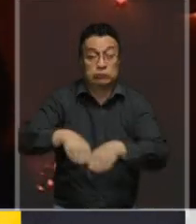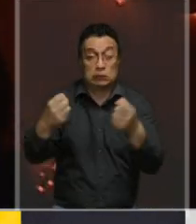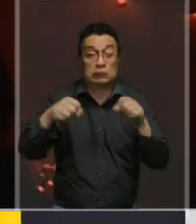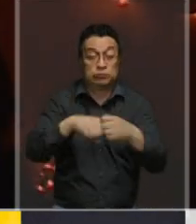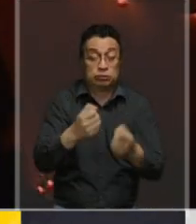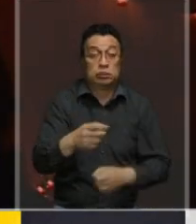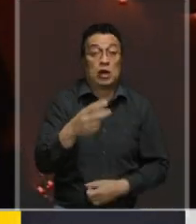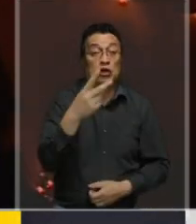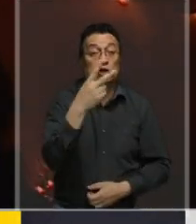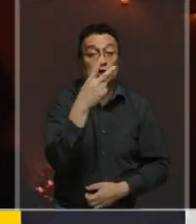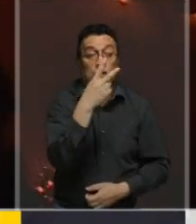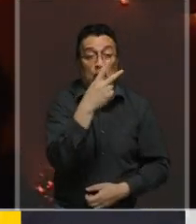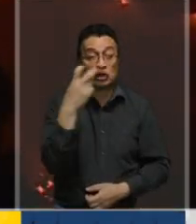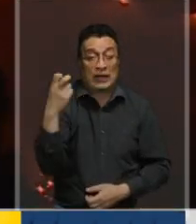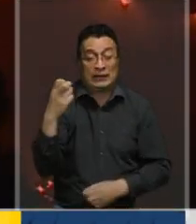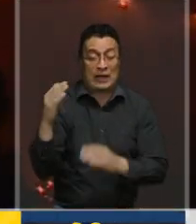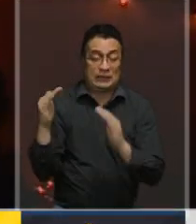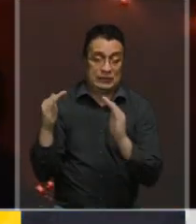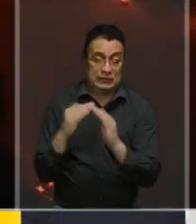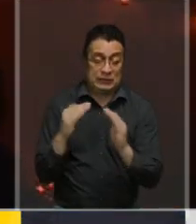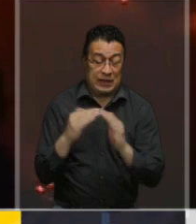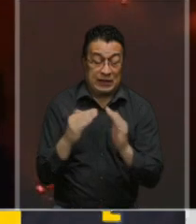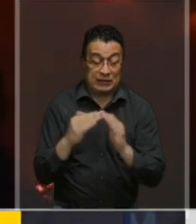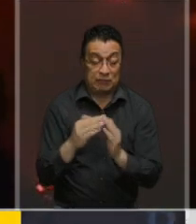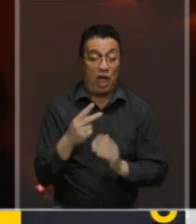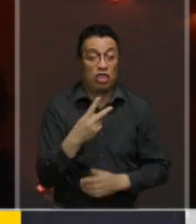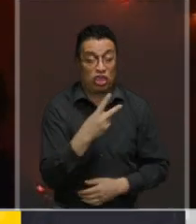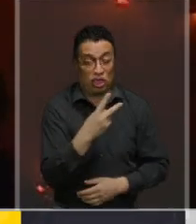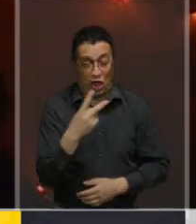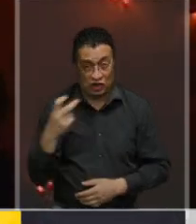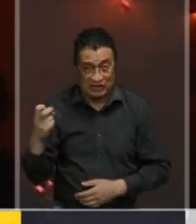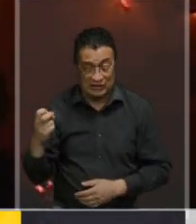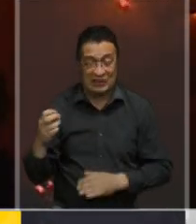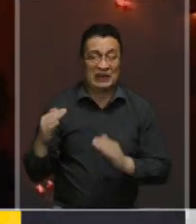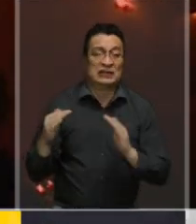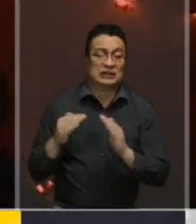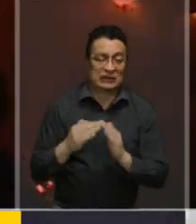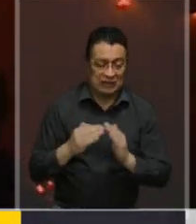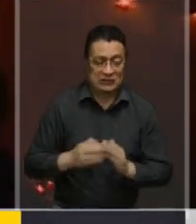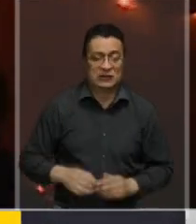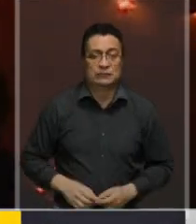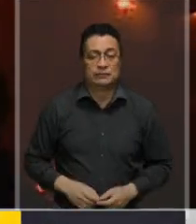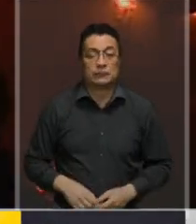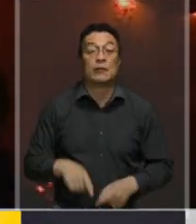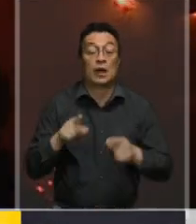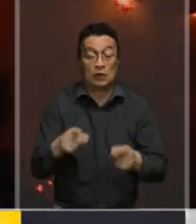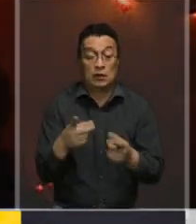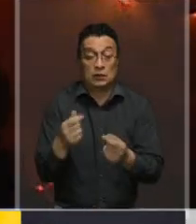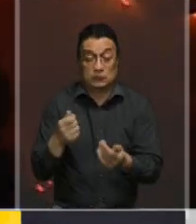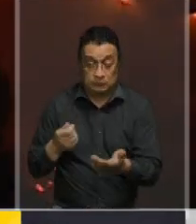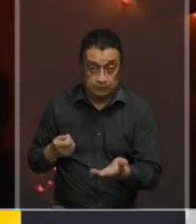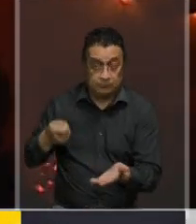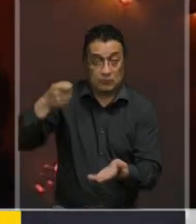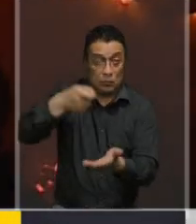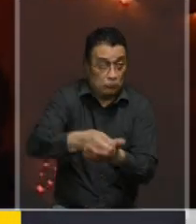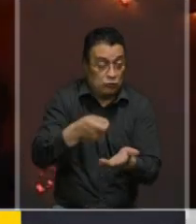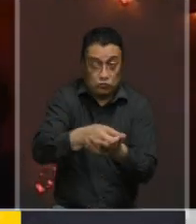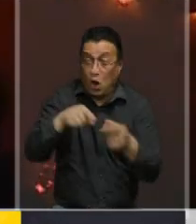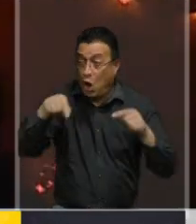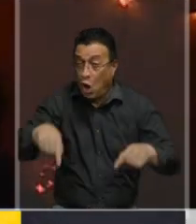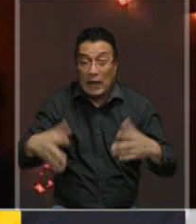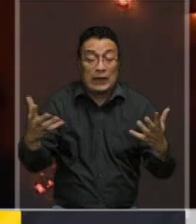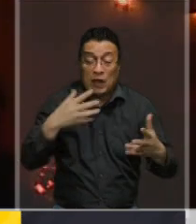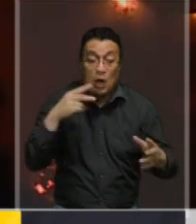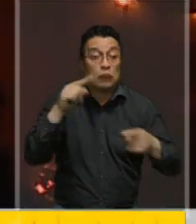200 viviendas. Respecto a los recursos, durante el transcurso del día de hoy